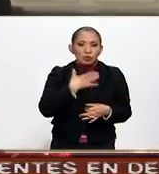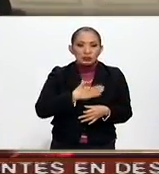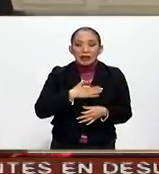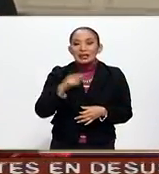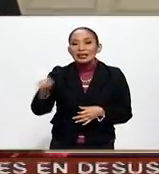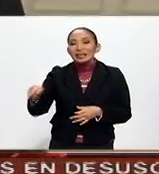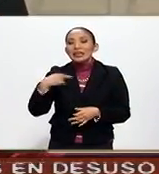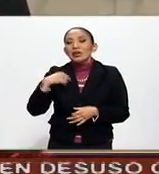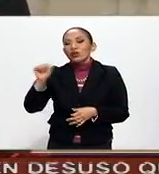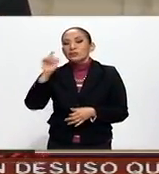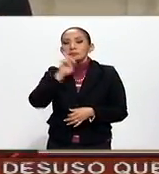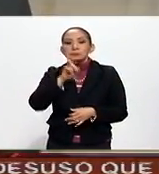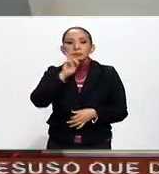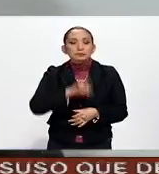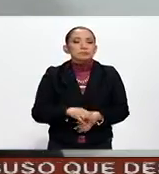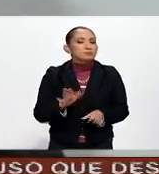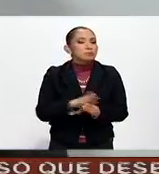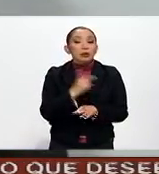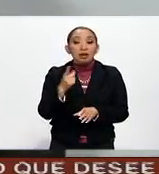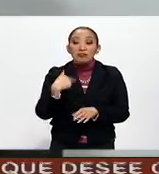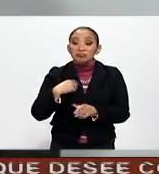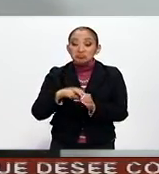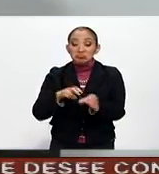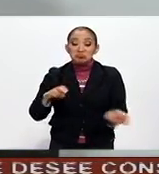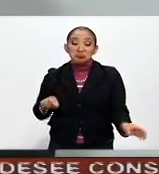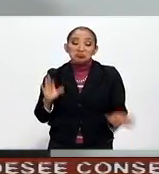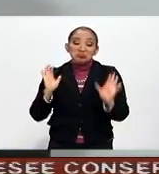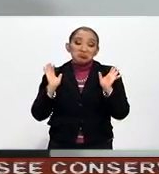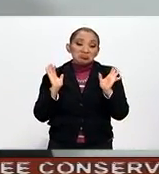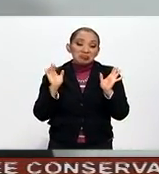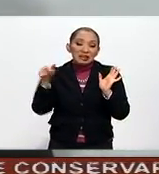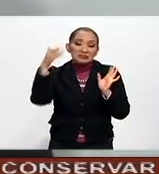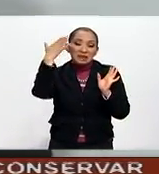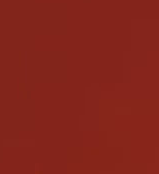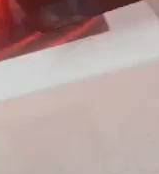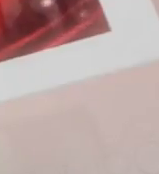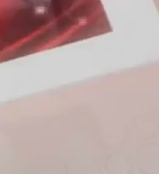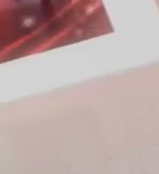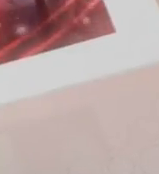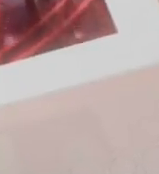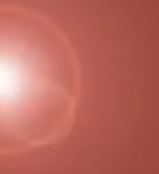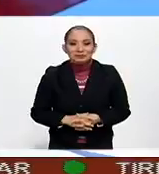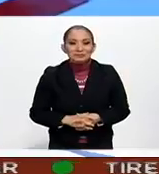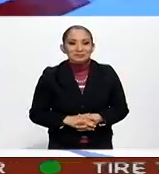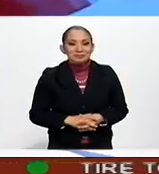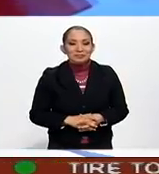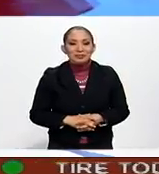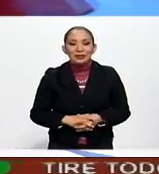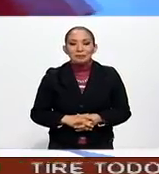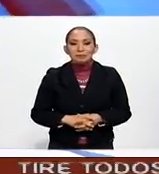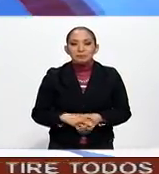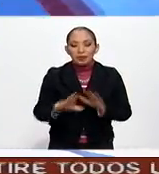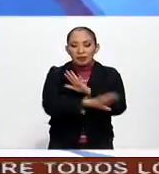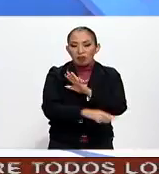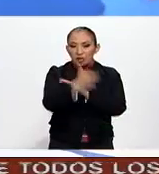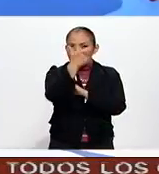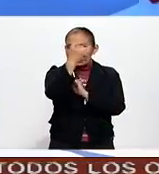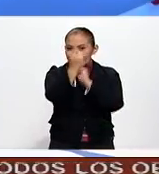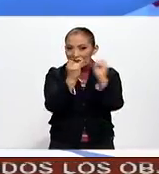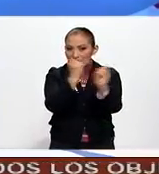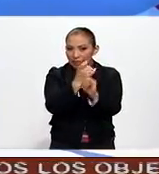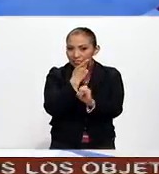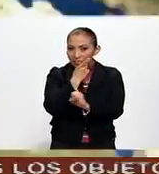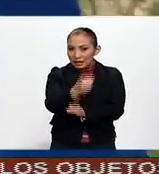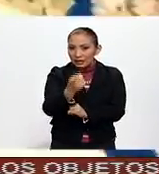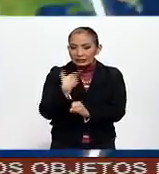ministra del Interior. ¿Por qué se fue? Solo él sabrá. Solo lo sabe. El Fondo Monetario Internacional